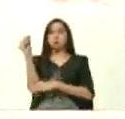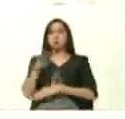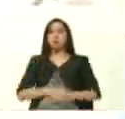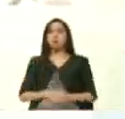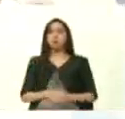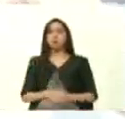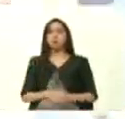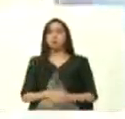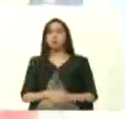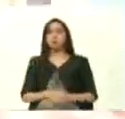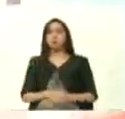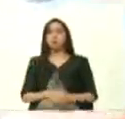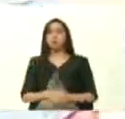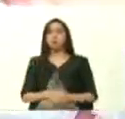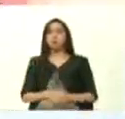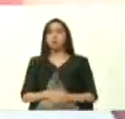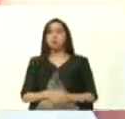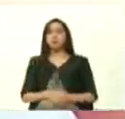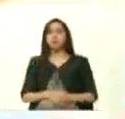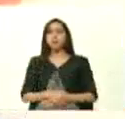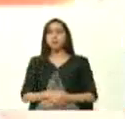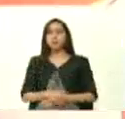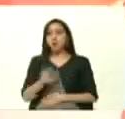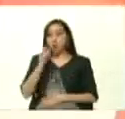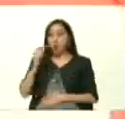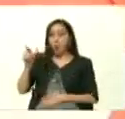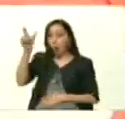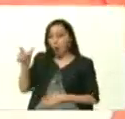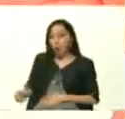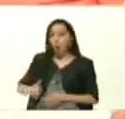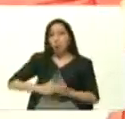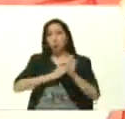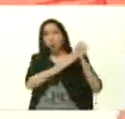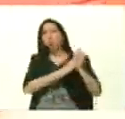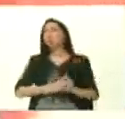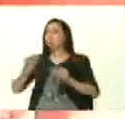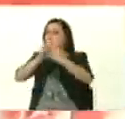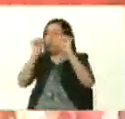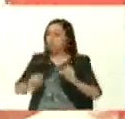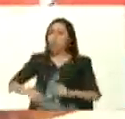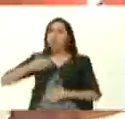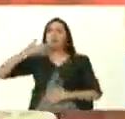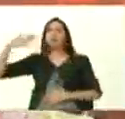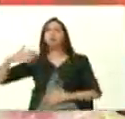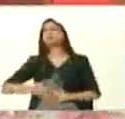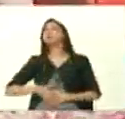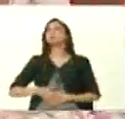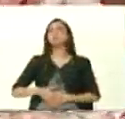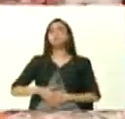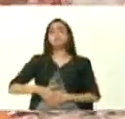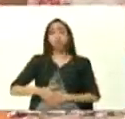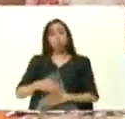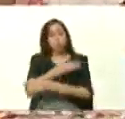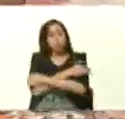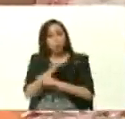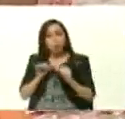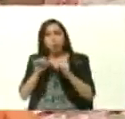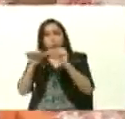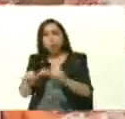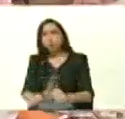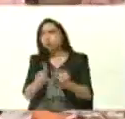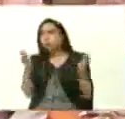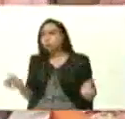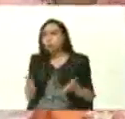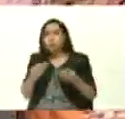Bueno, Reverón aquí, su espíritu presente. Así. Muy importante. Los felicito y sigamos adelante. Los